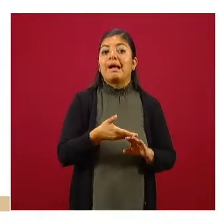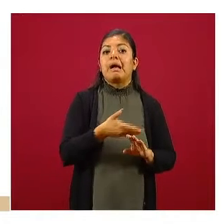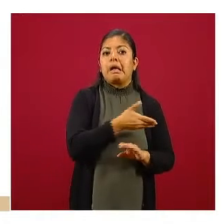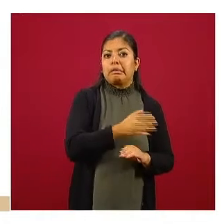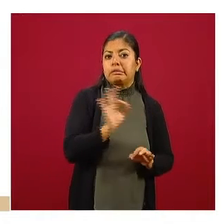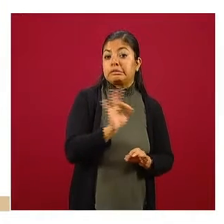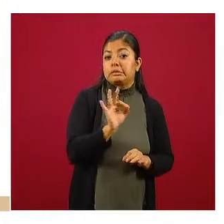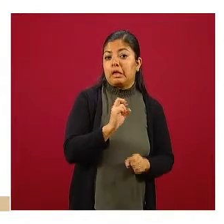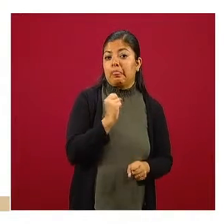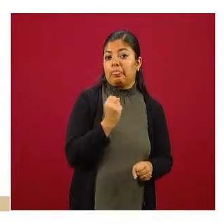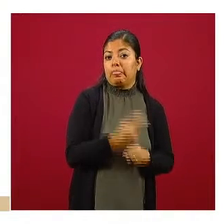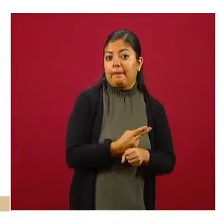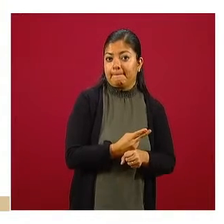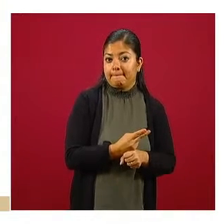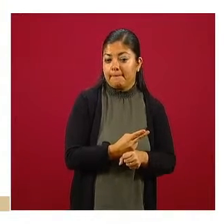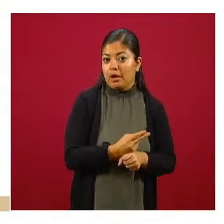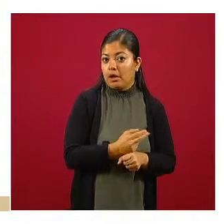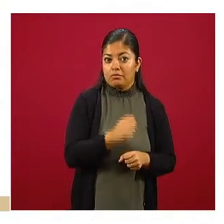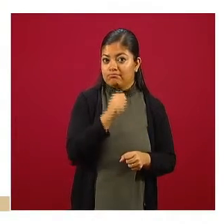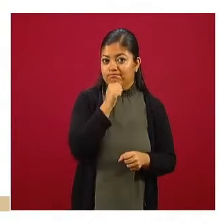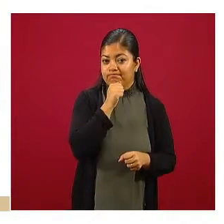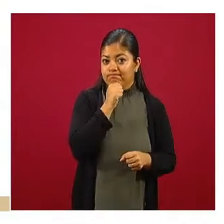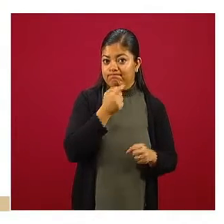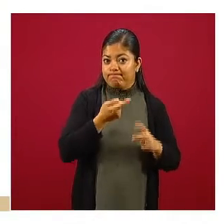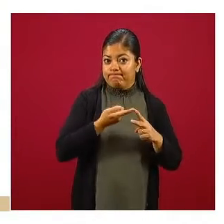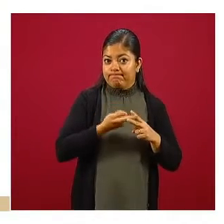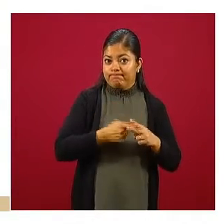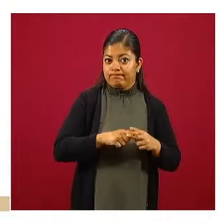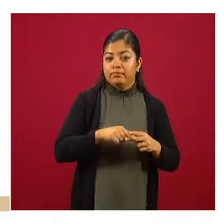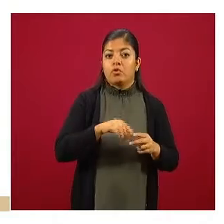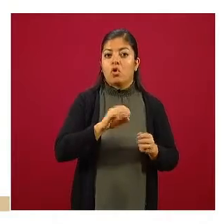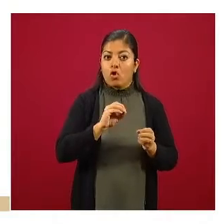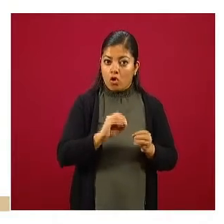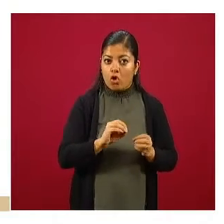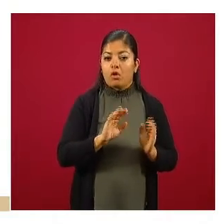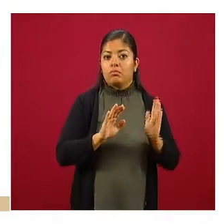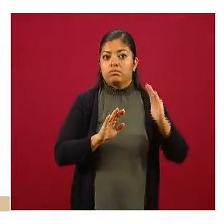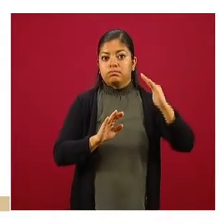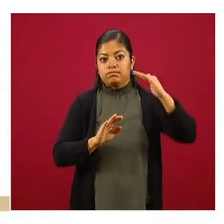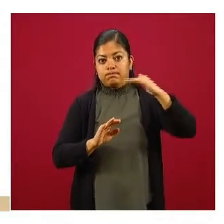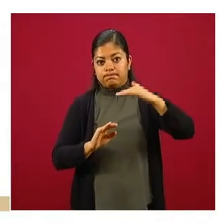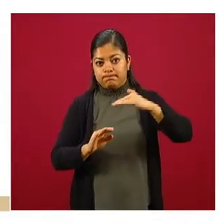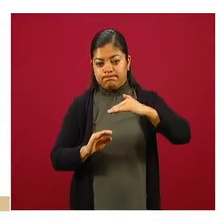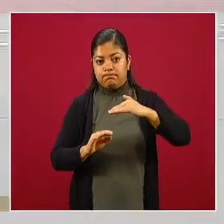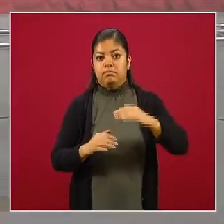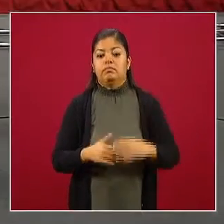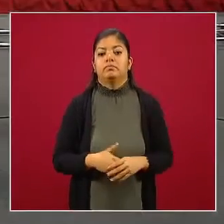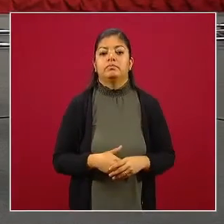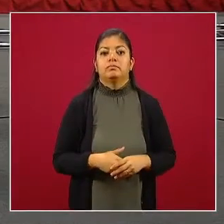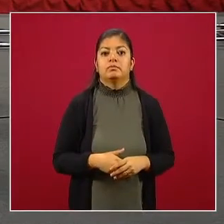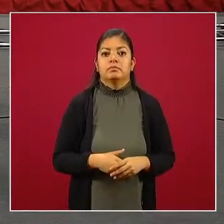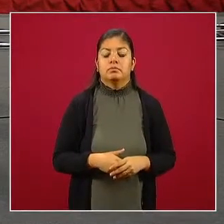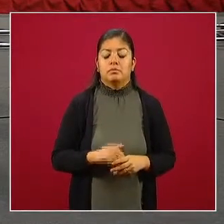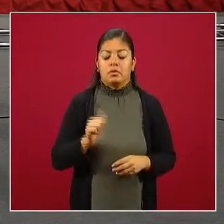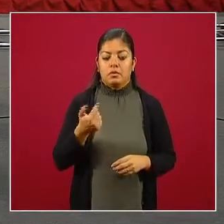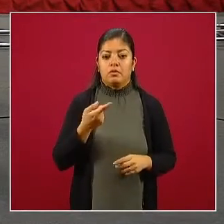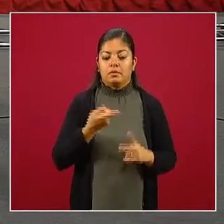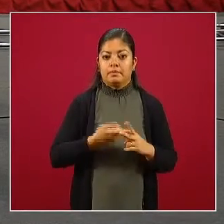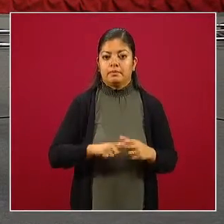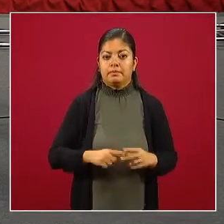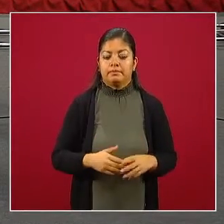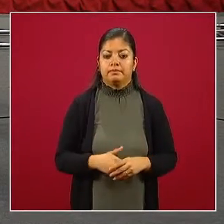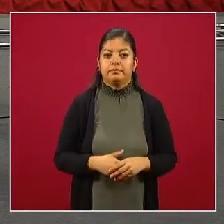pero de el inicio de la estabilización de la curva epidémica. La siguiente.